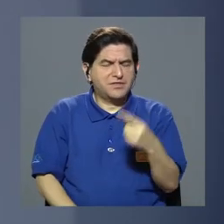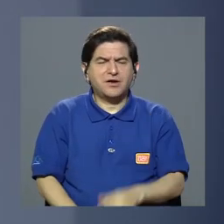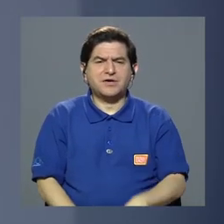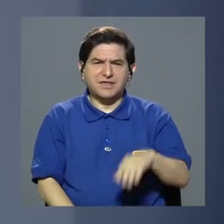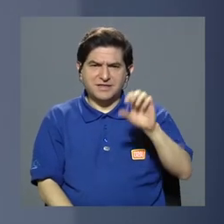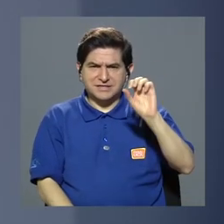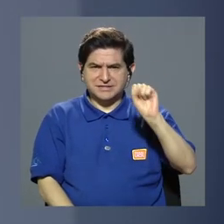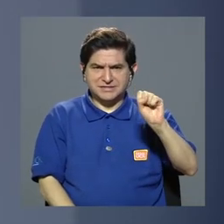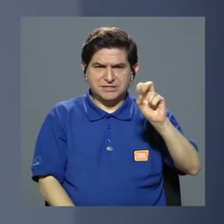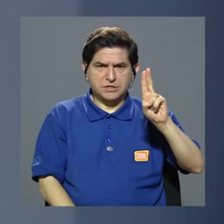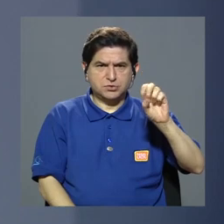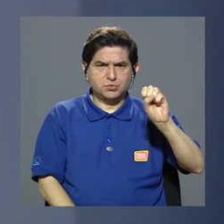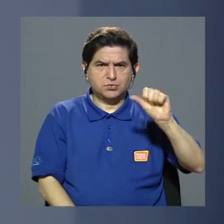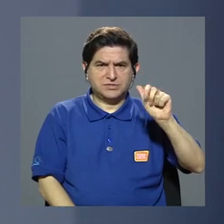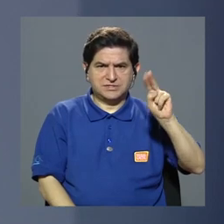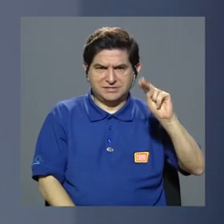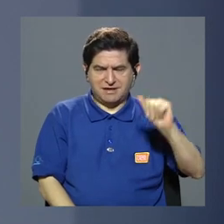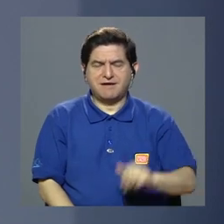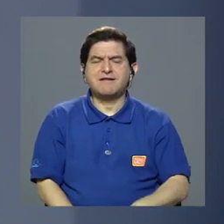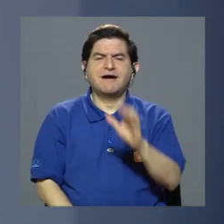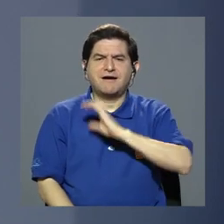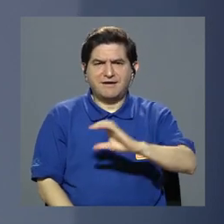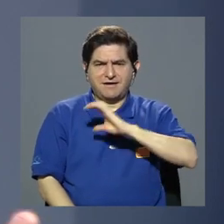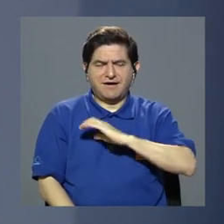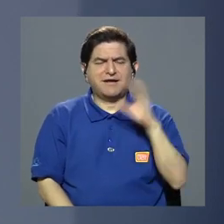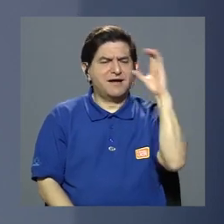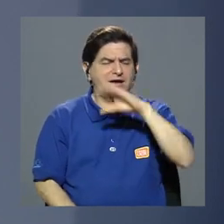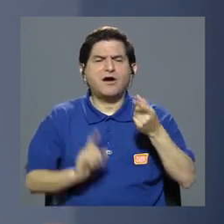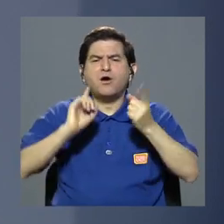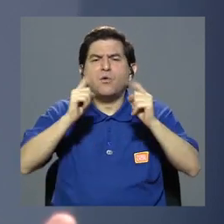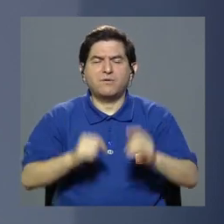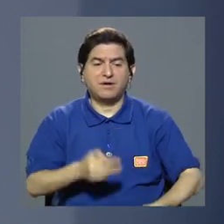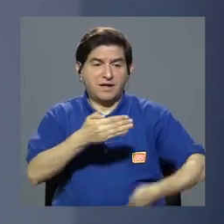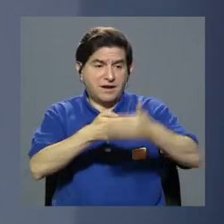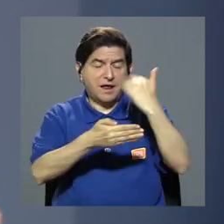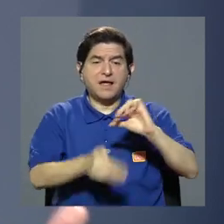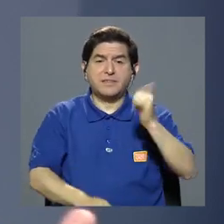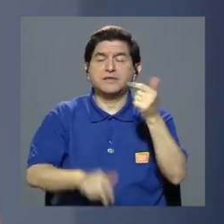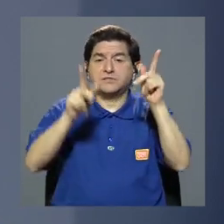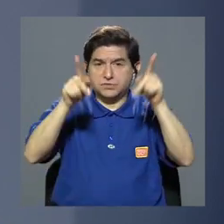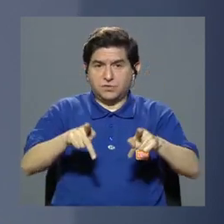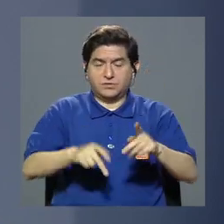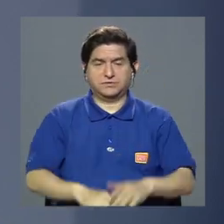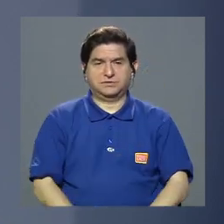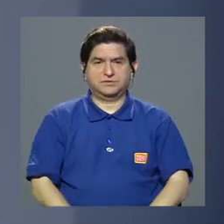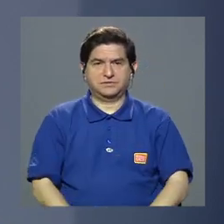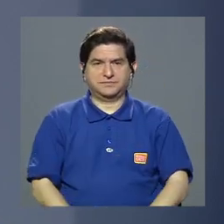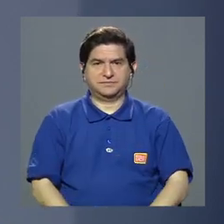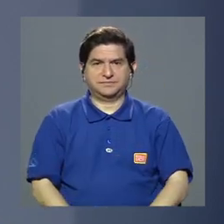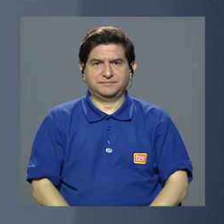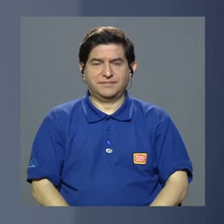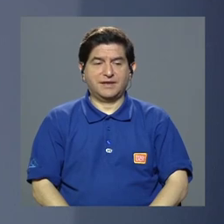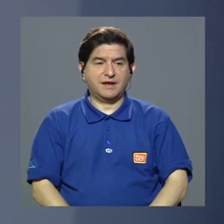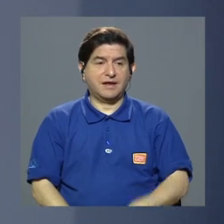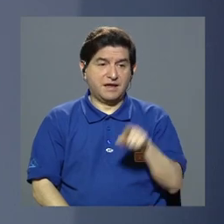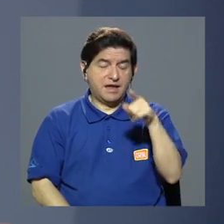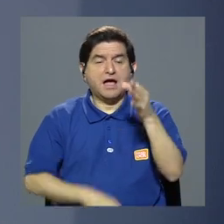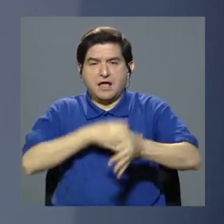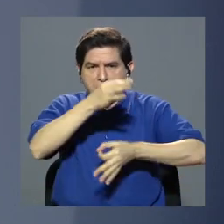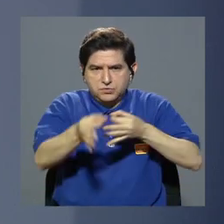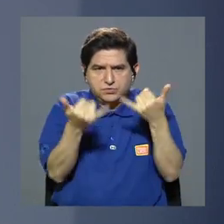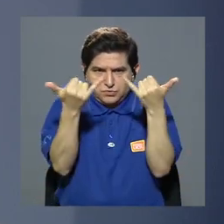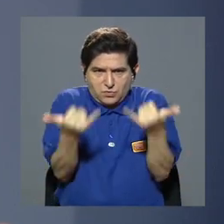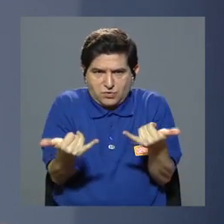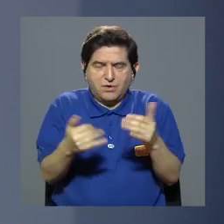comenta susana que qué características buscaban porque antes había otra persona y ya